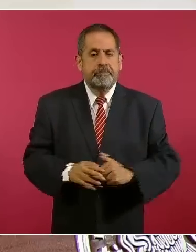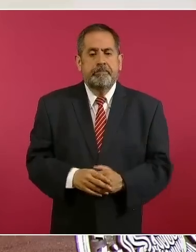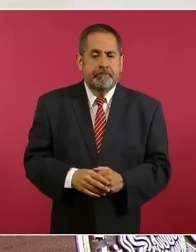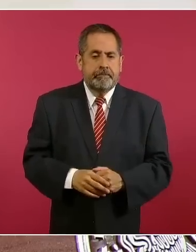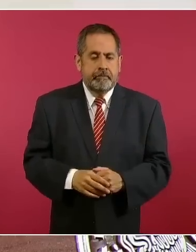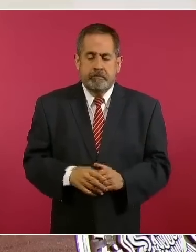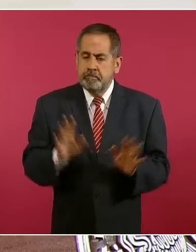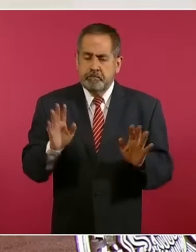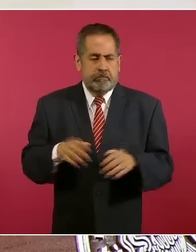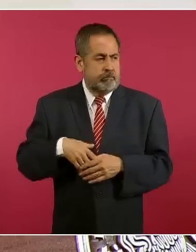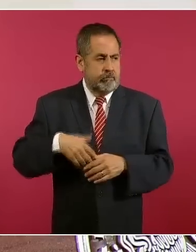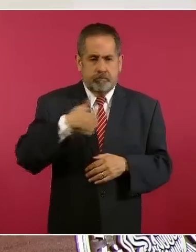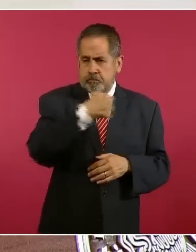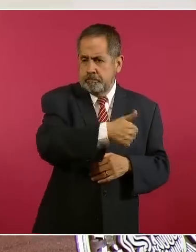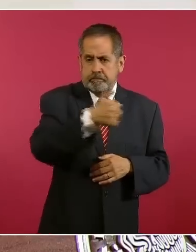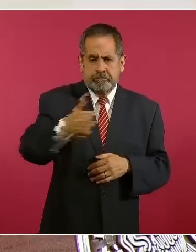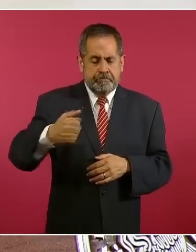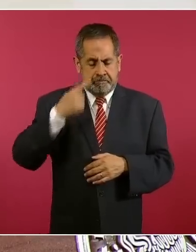somos libres